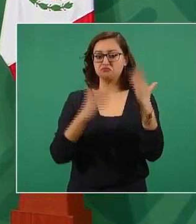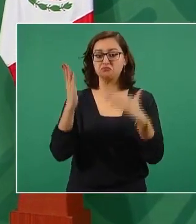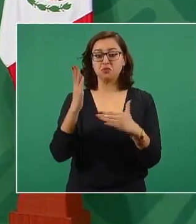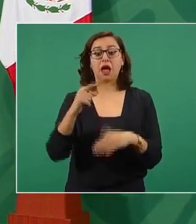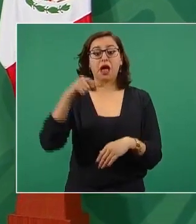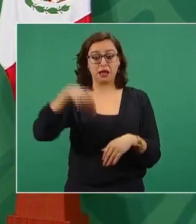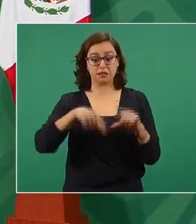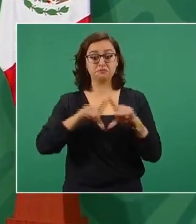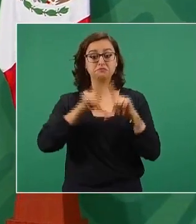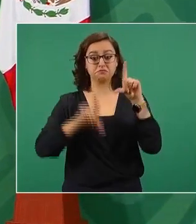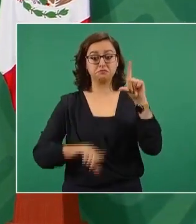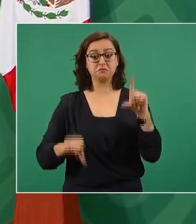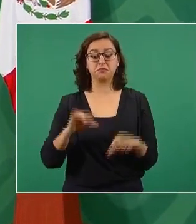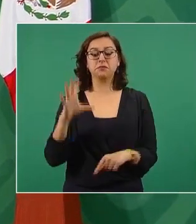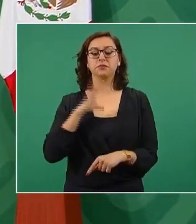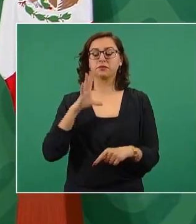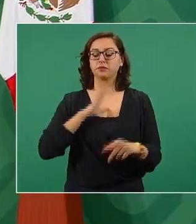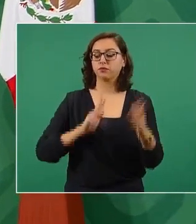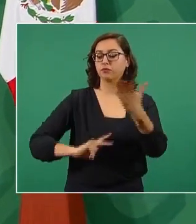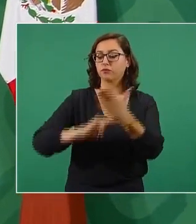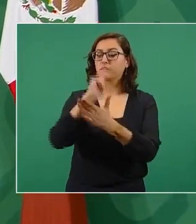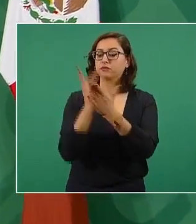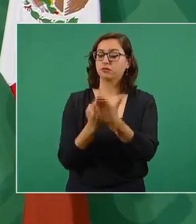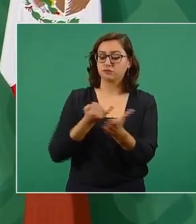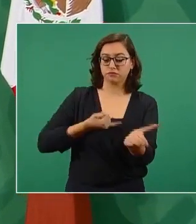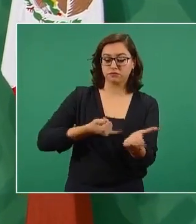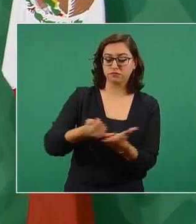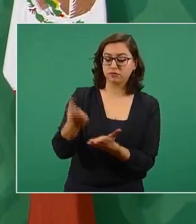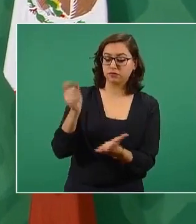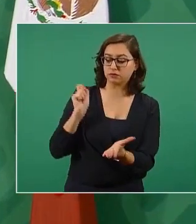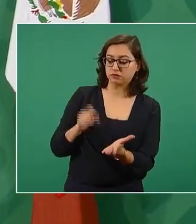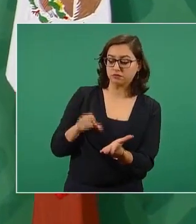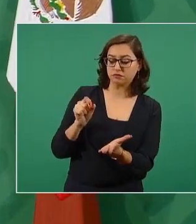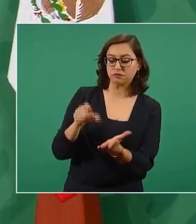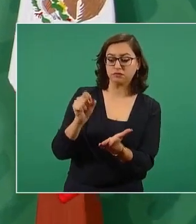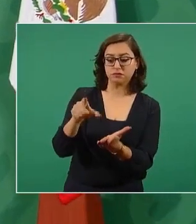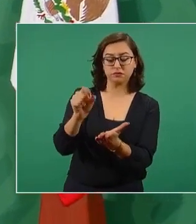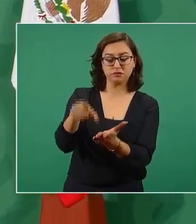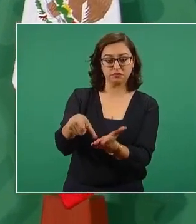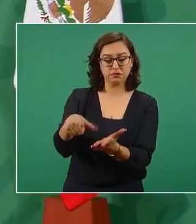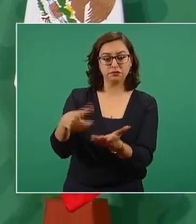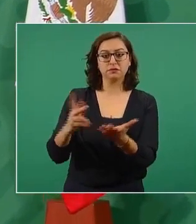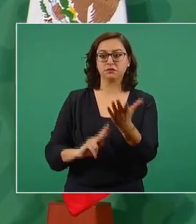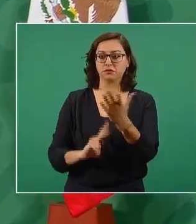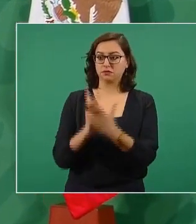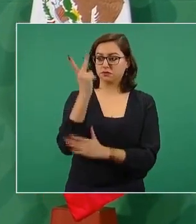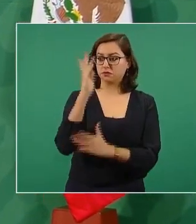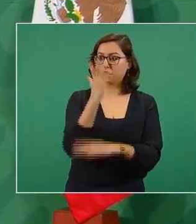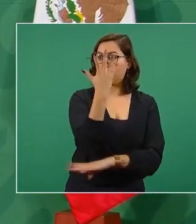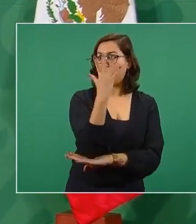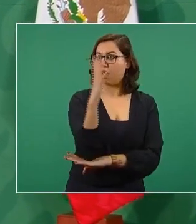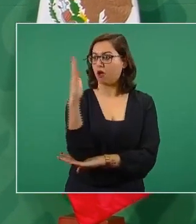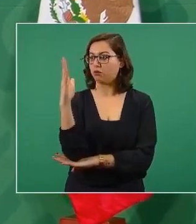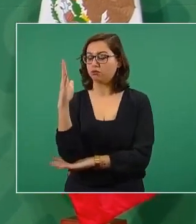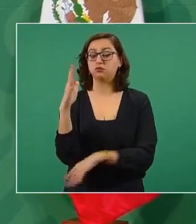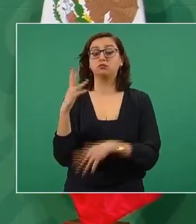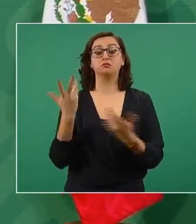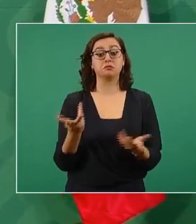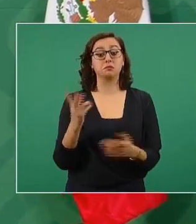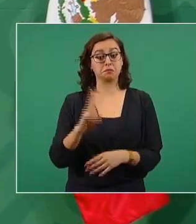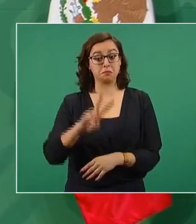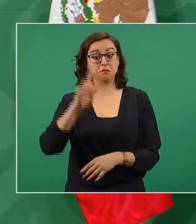programa sembrando vida que posiblemente sea el esfuerzo más grande